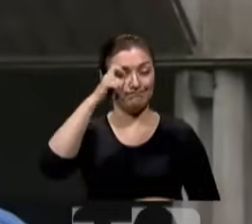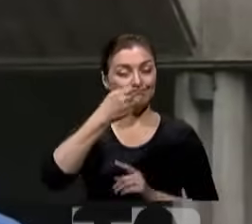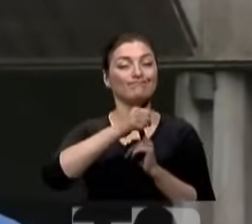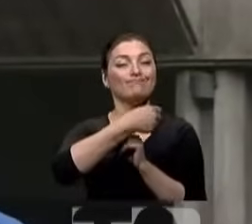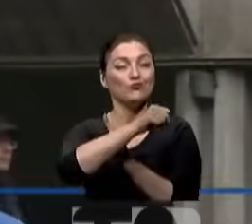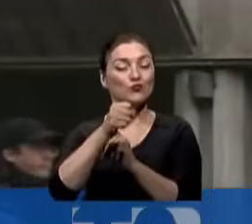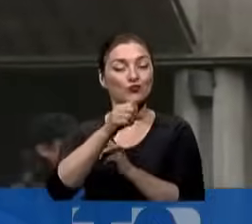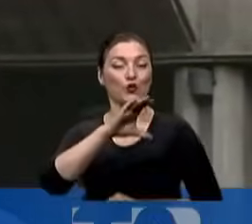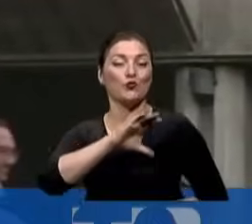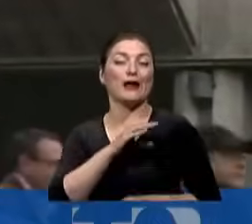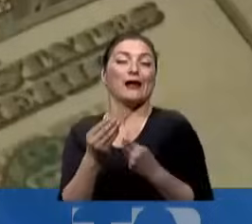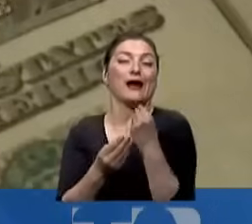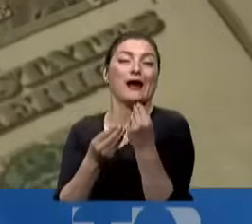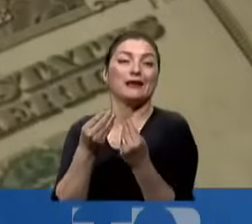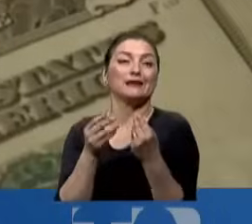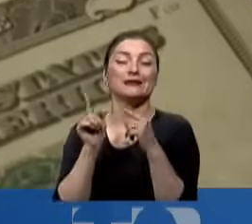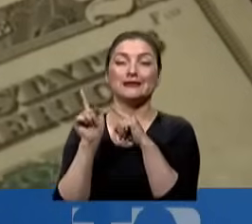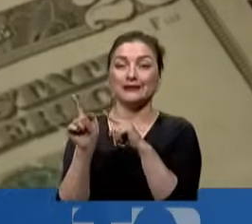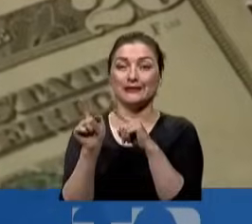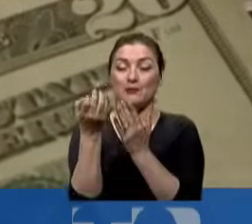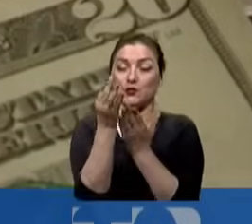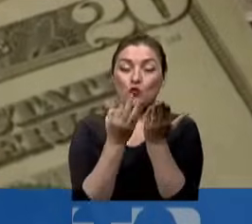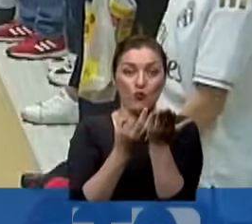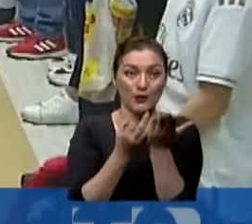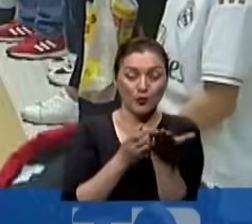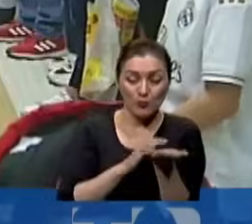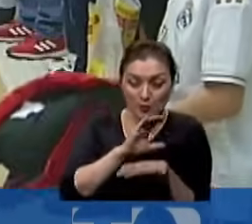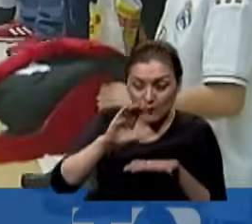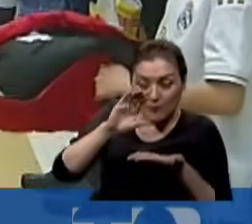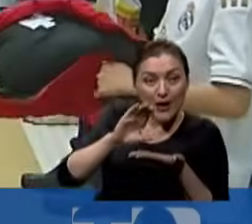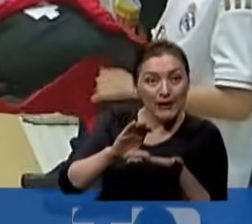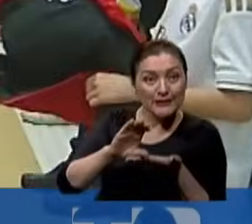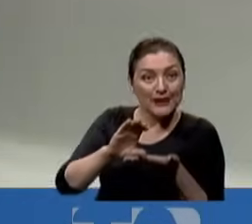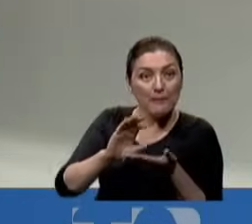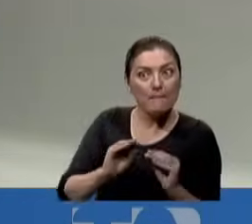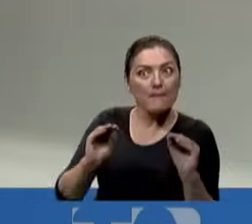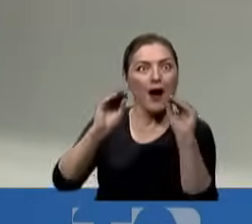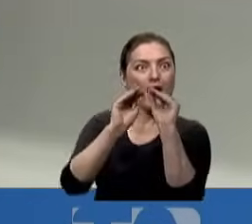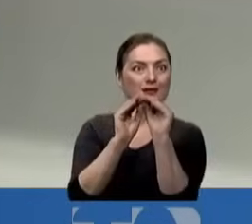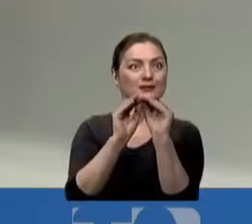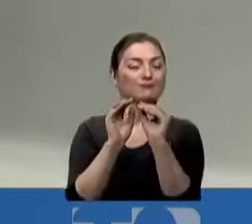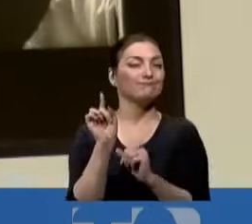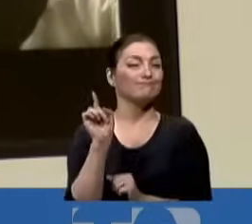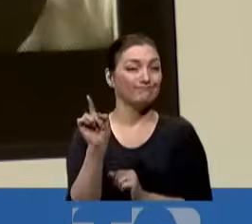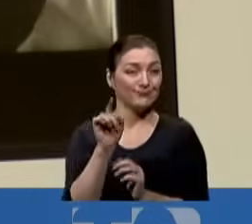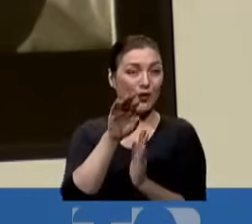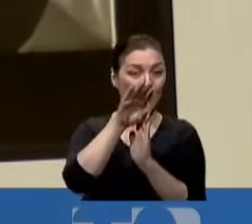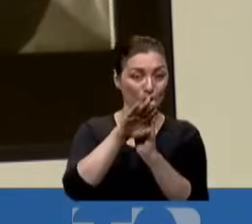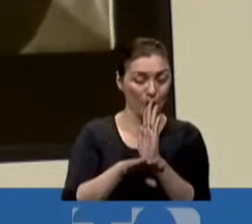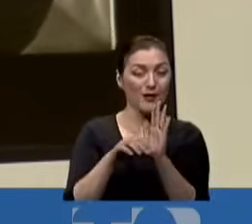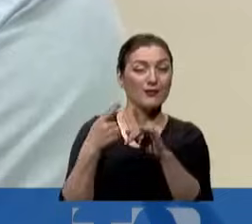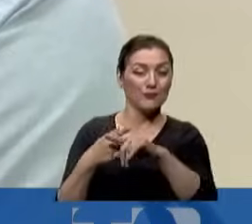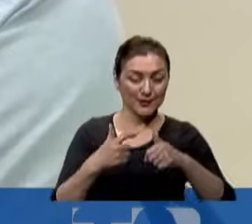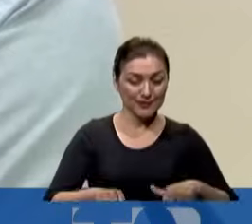directamente en que el Cabildo deberá incrementar además el presupuesto para el subsidio de este medio de transporte y por tanto disminuirlo de